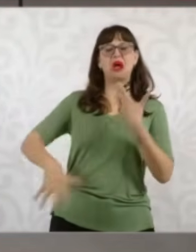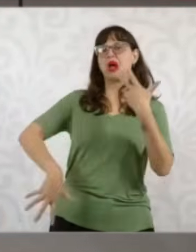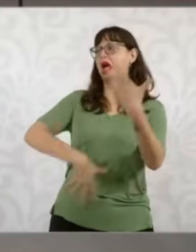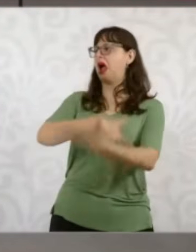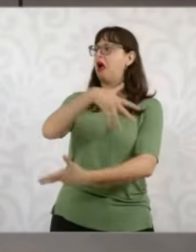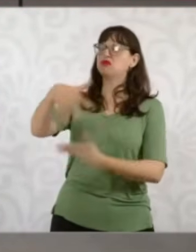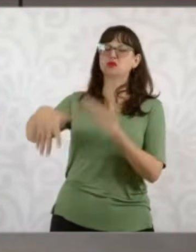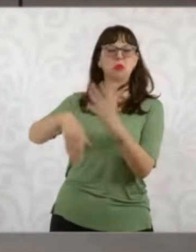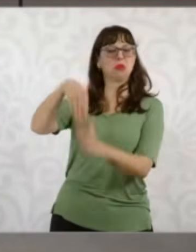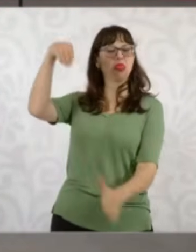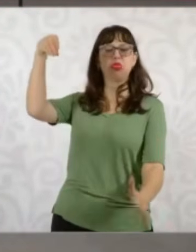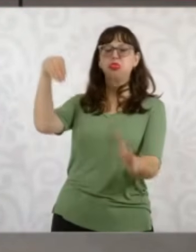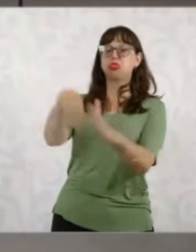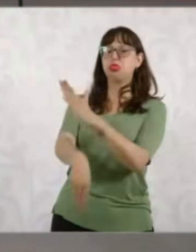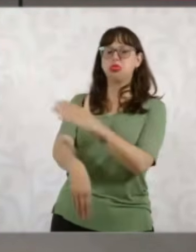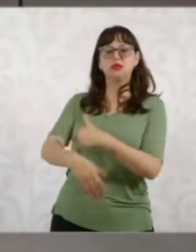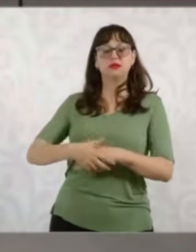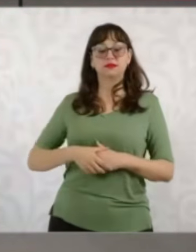actual.